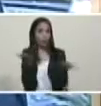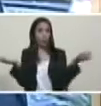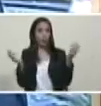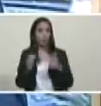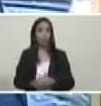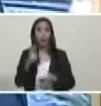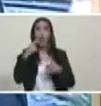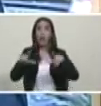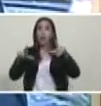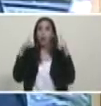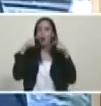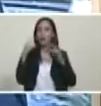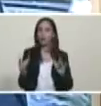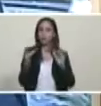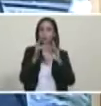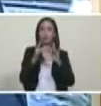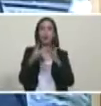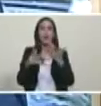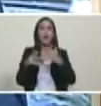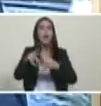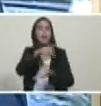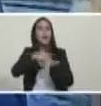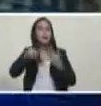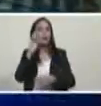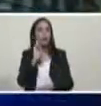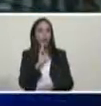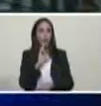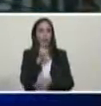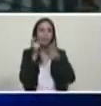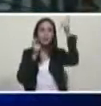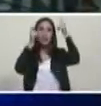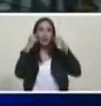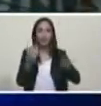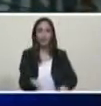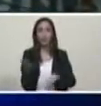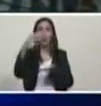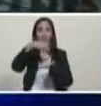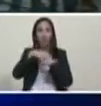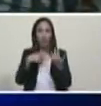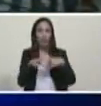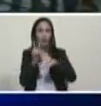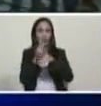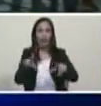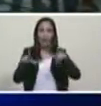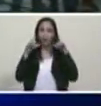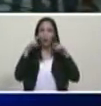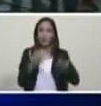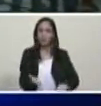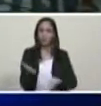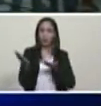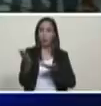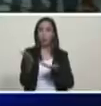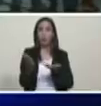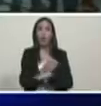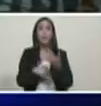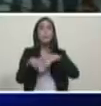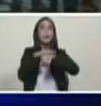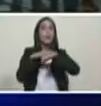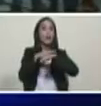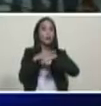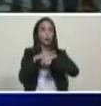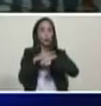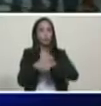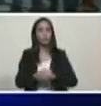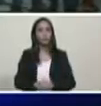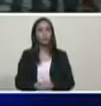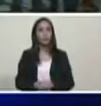La Guaira, en la Plaza Bolívar Chávez del Estado Vargas, se encuentra el ministro